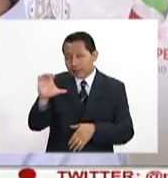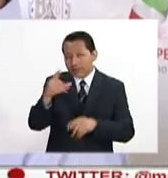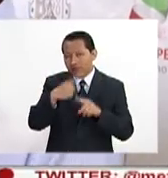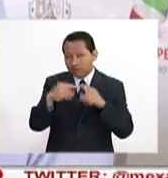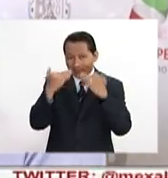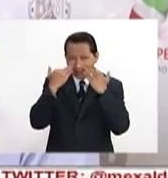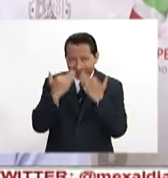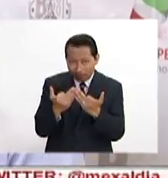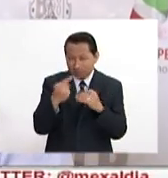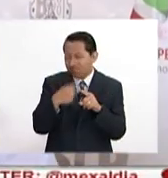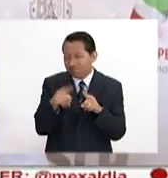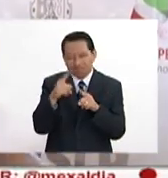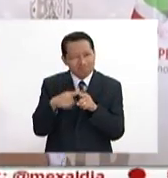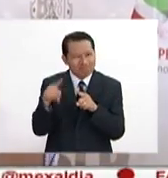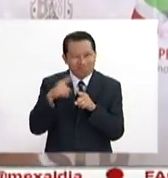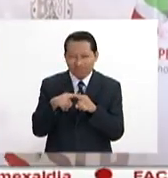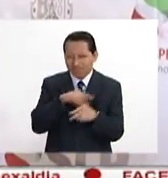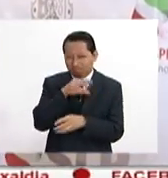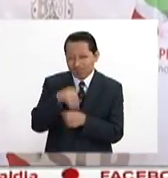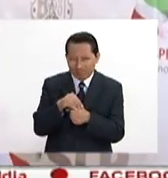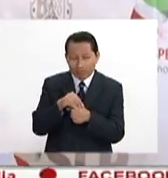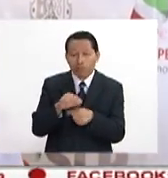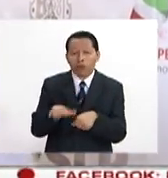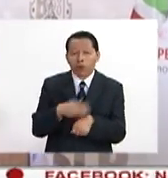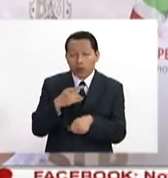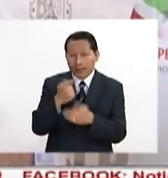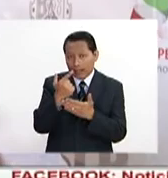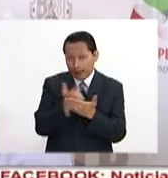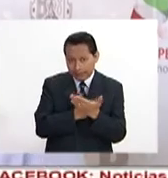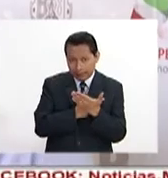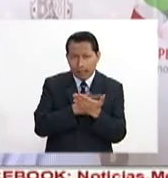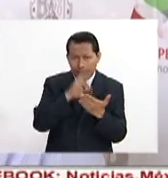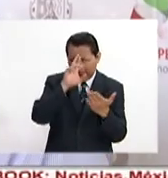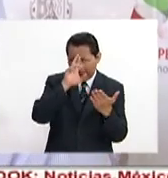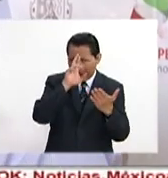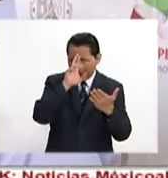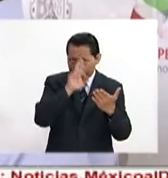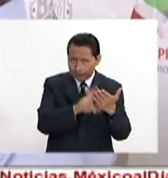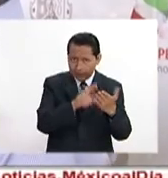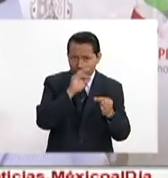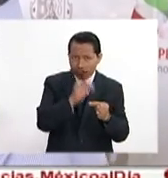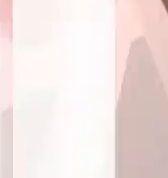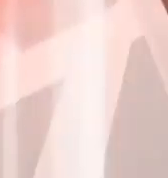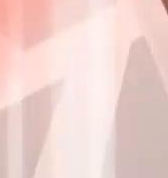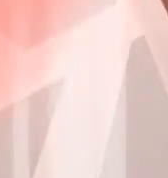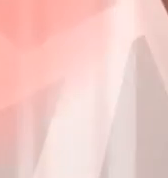mundo, se hace la asignación por la lista de prelación que se respeta perfectamente.